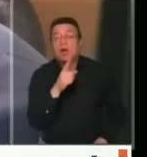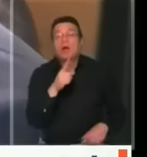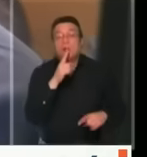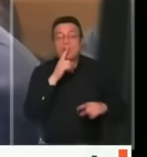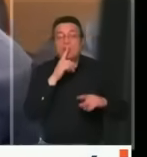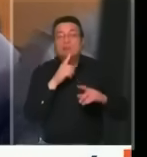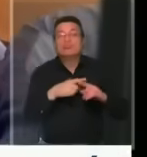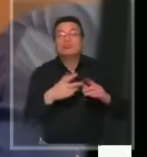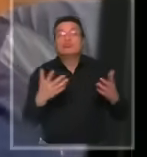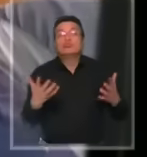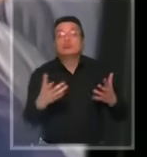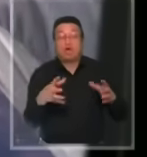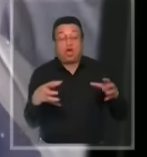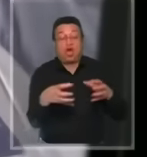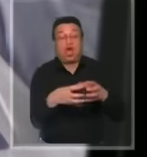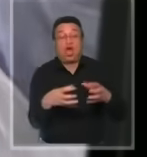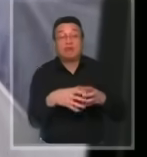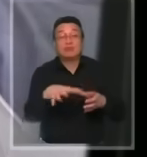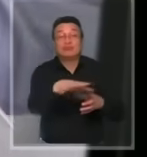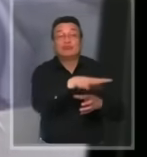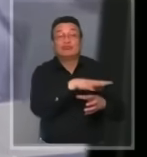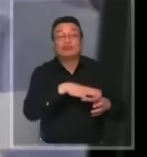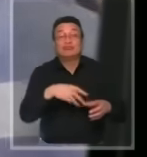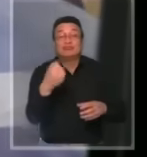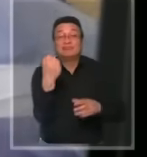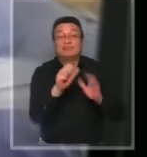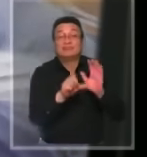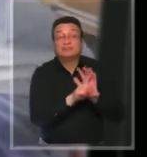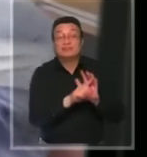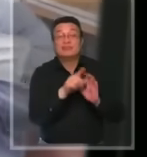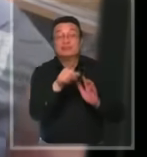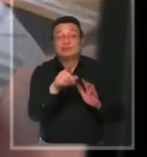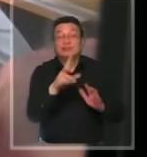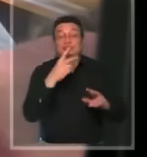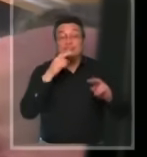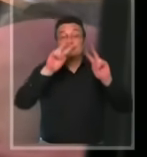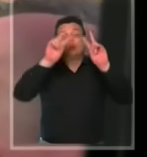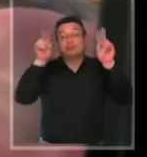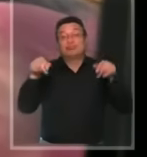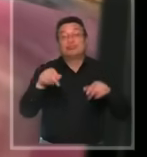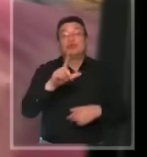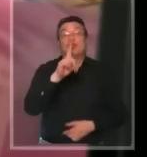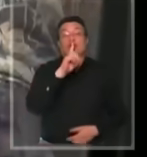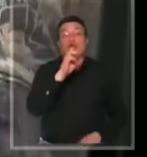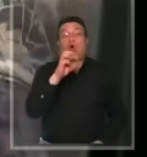la descrita organización criminal? Desde ahora puede usted llamarlos